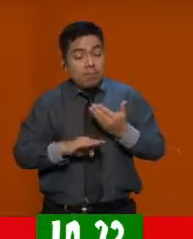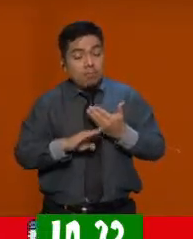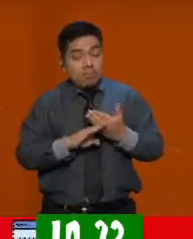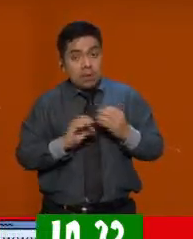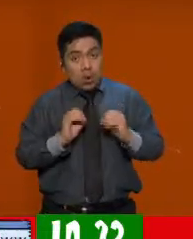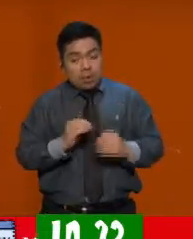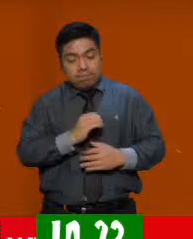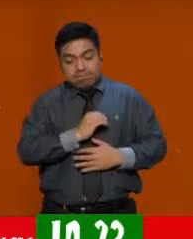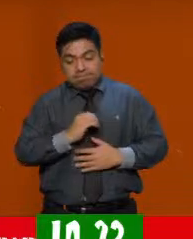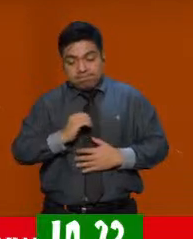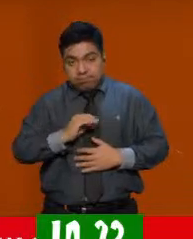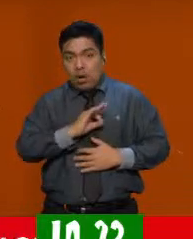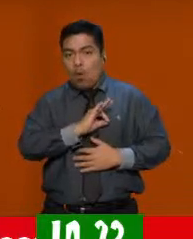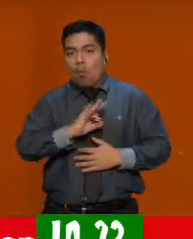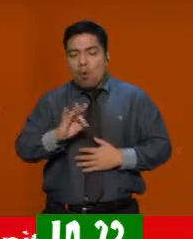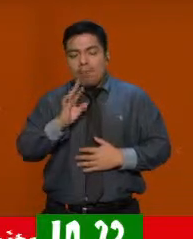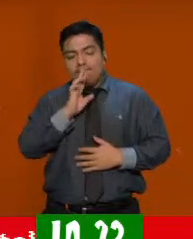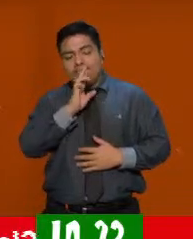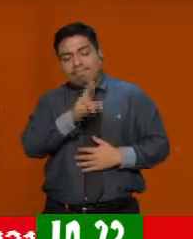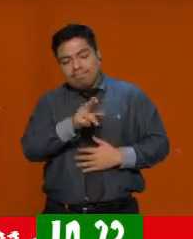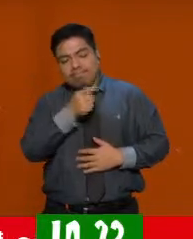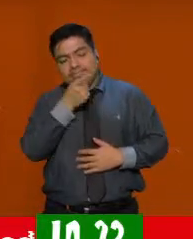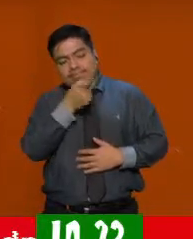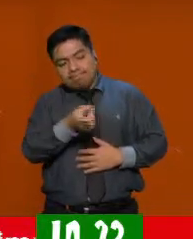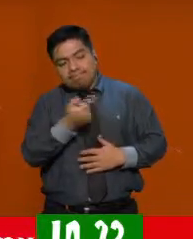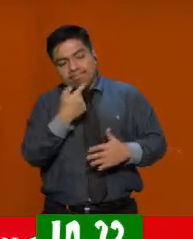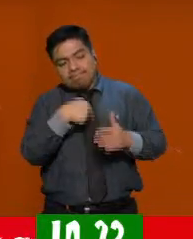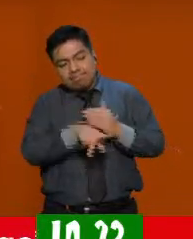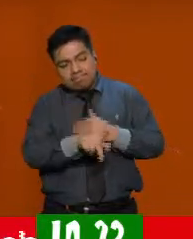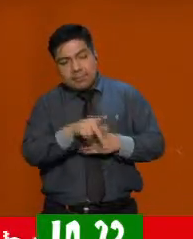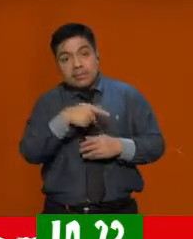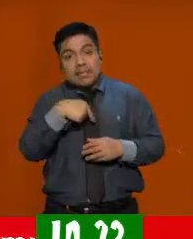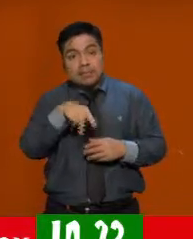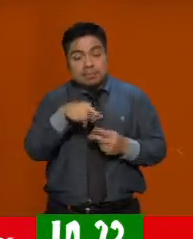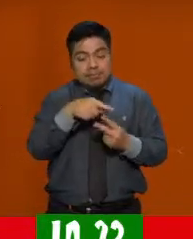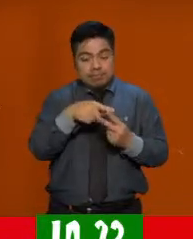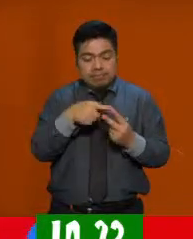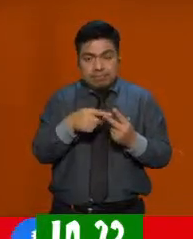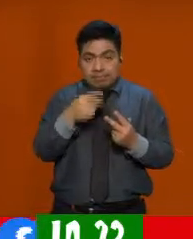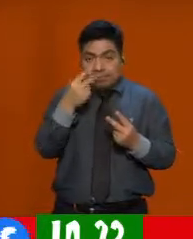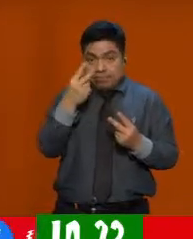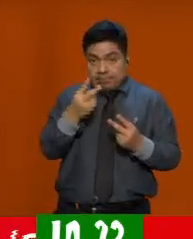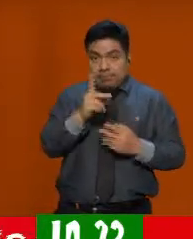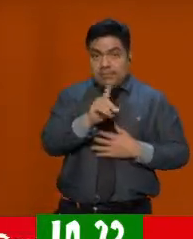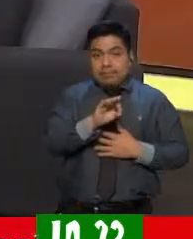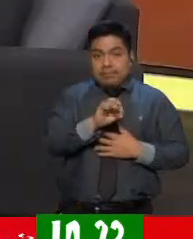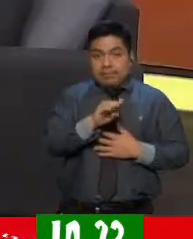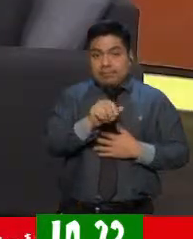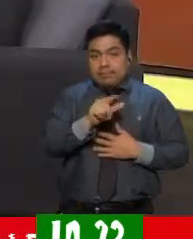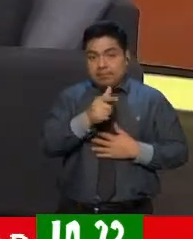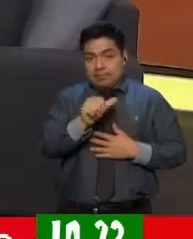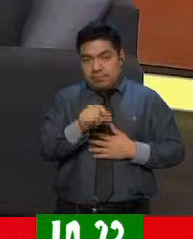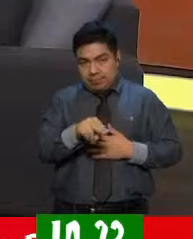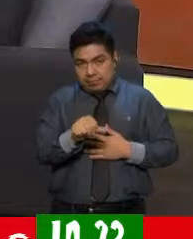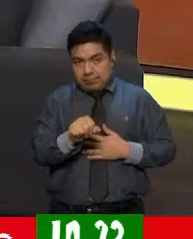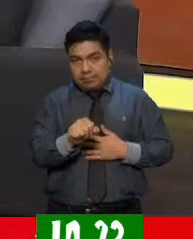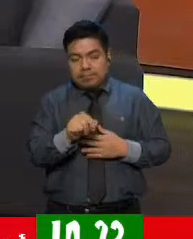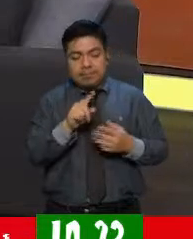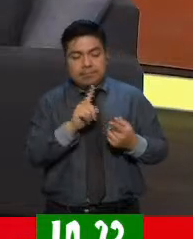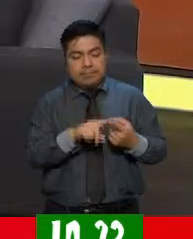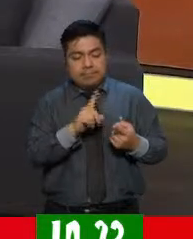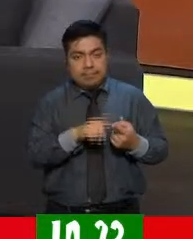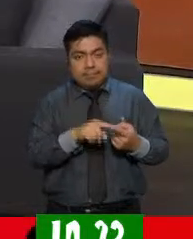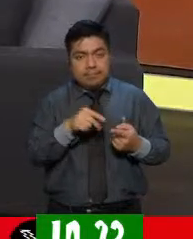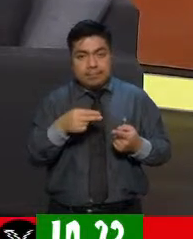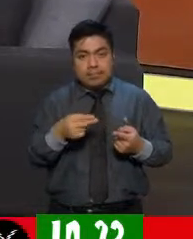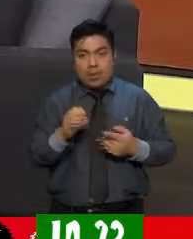puede reportar, ¿no? Pero también recomiendo, por ejemplo, irse a dos fuentes que son fidedignas. Una de ellas, todo lo que ha escrito